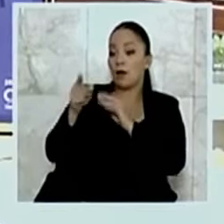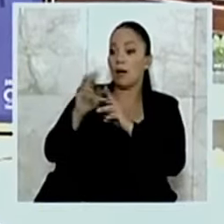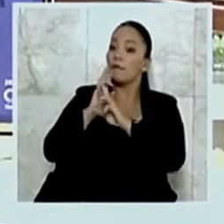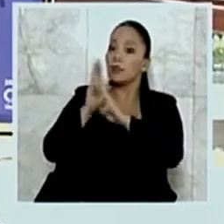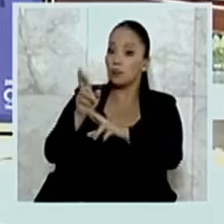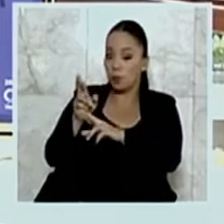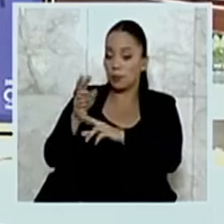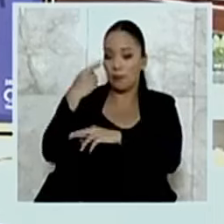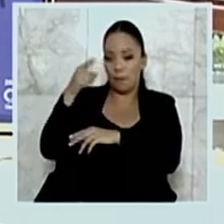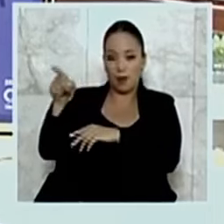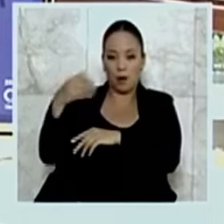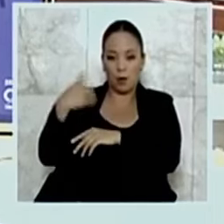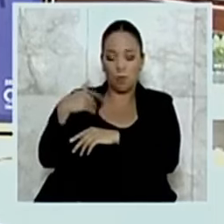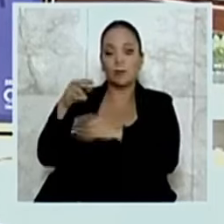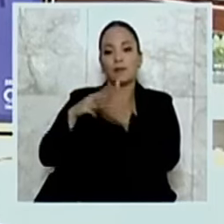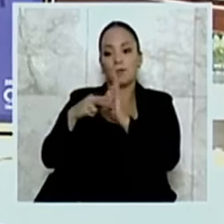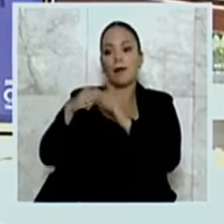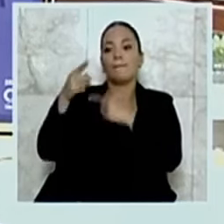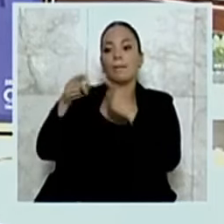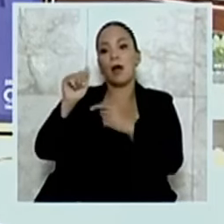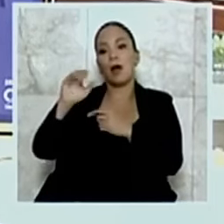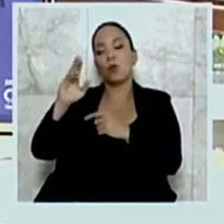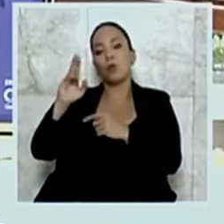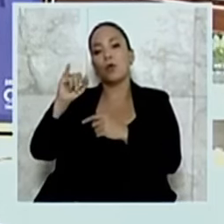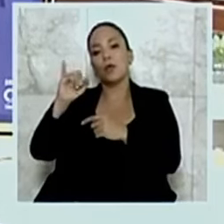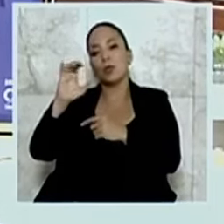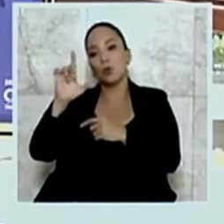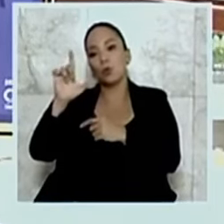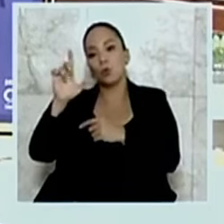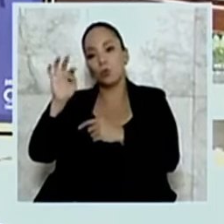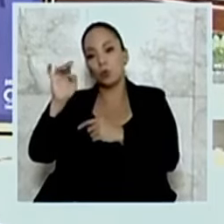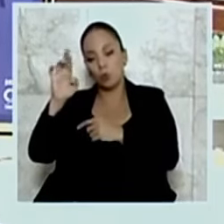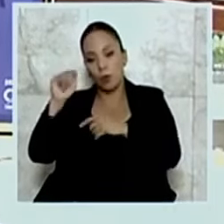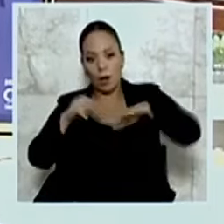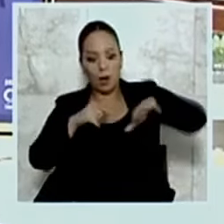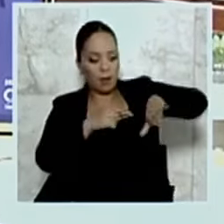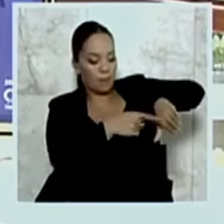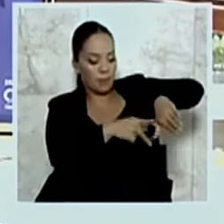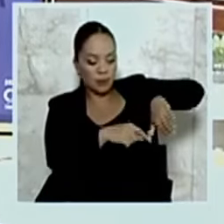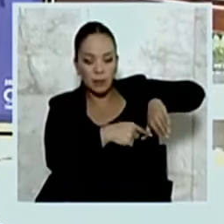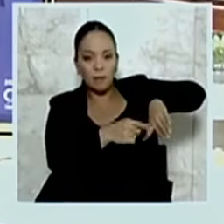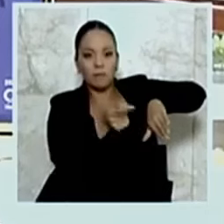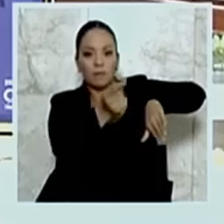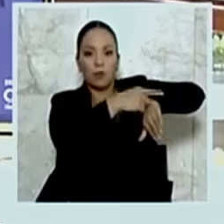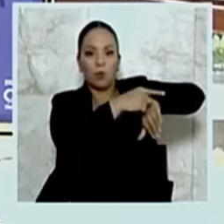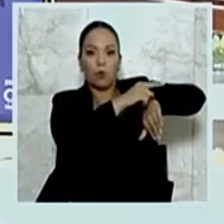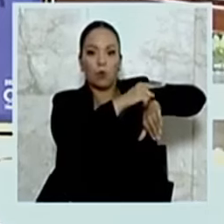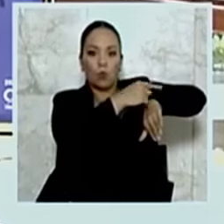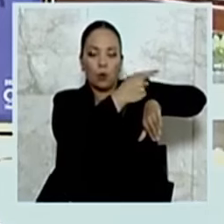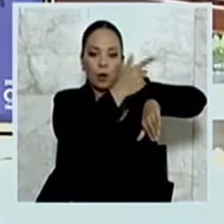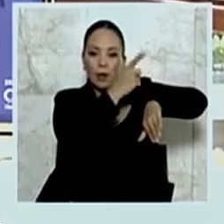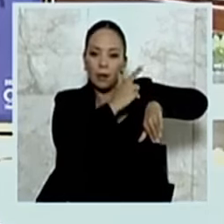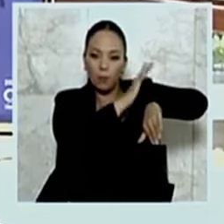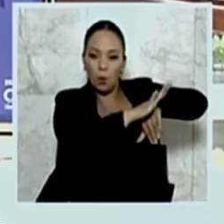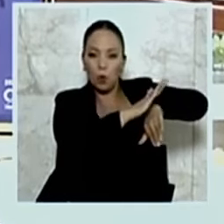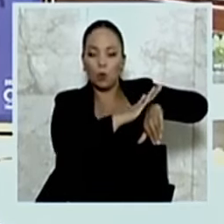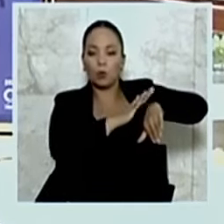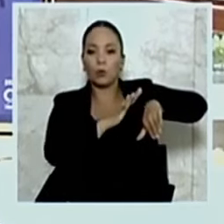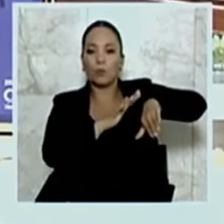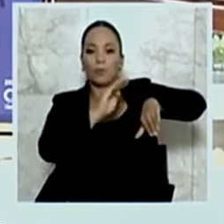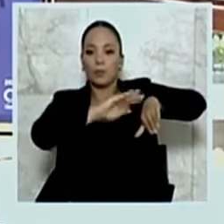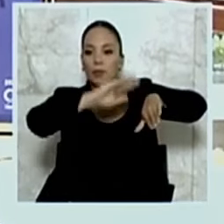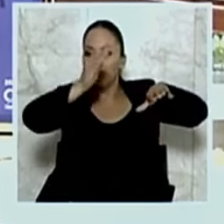manera sostenible y con protección al medio ambiente. Pero, Heiner, la respuesta entonces a don Oscar es, va a